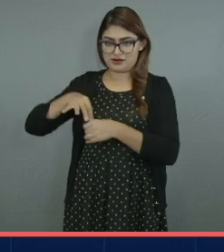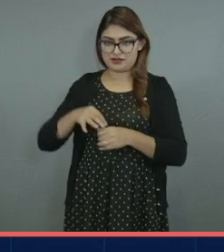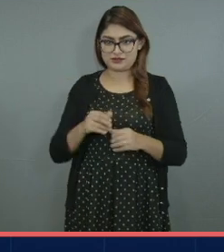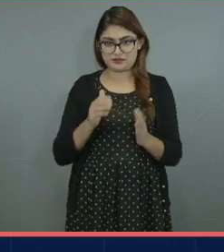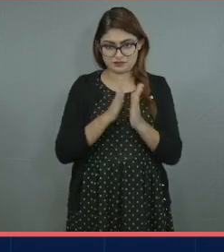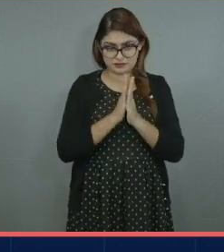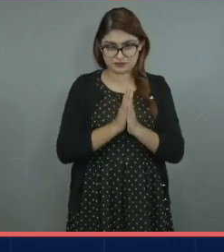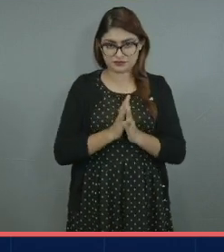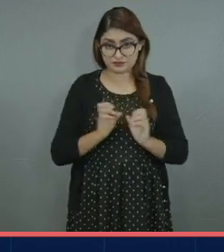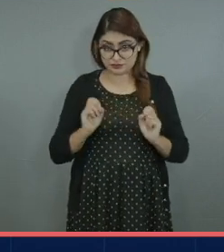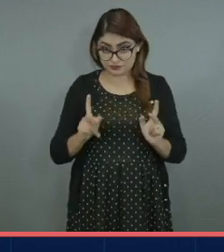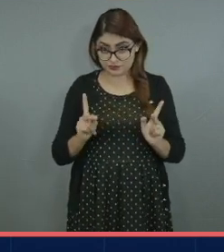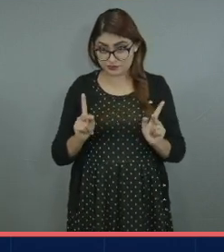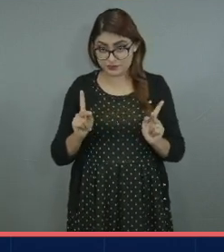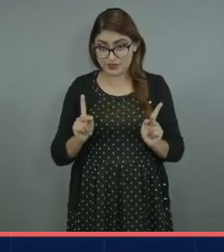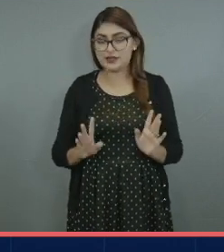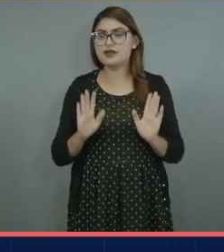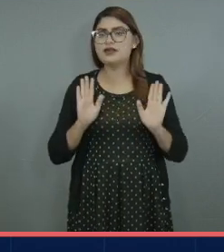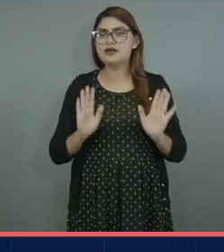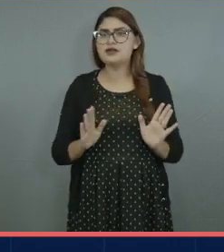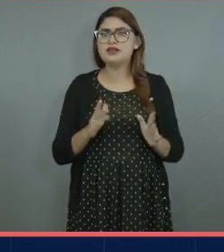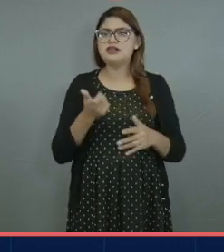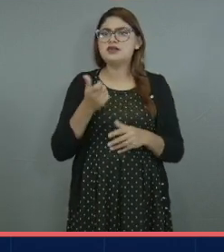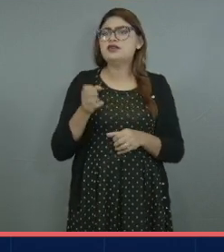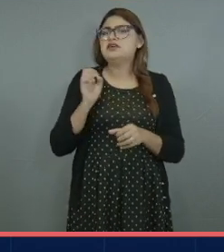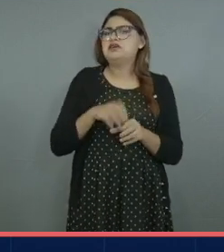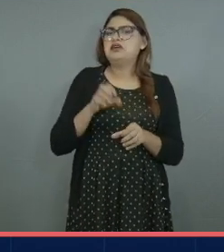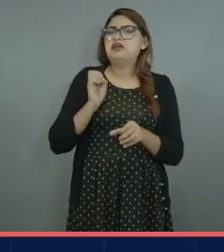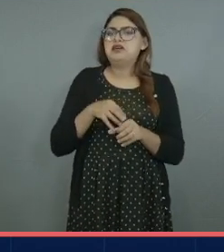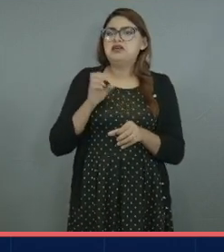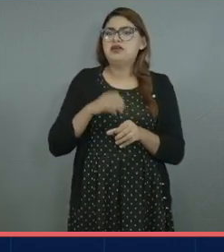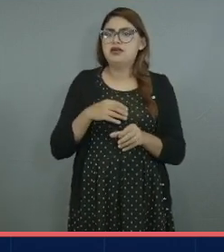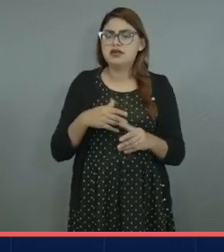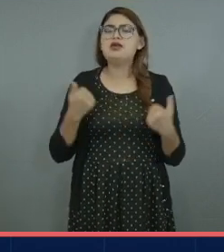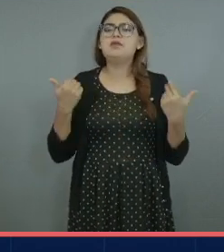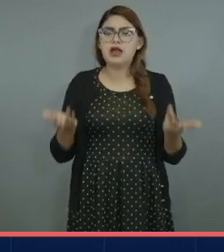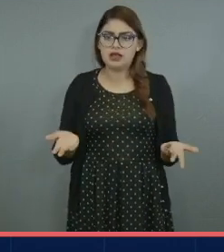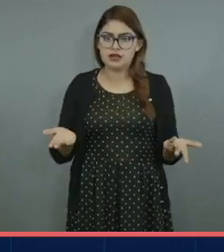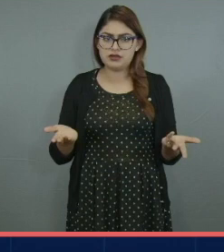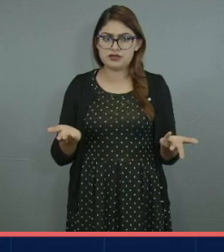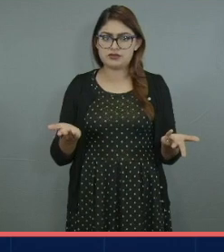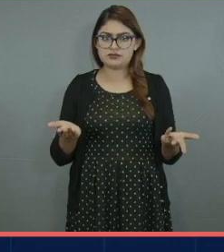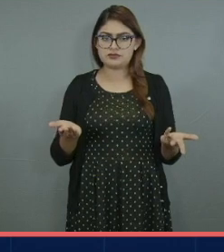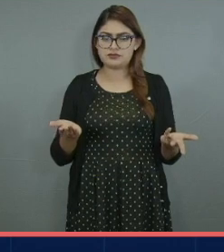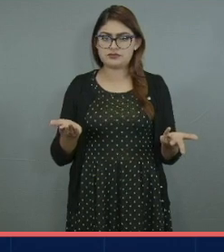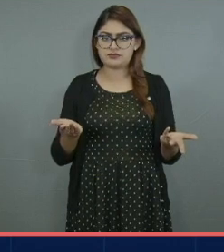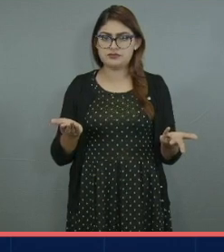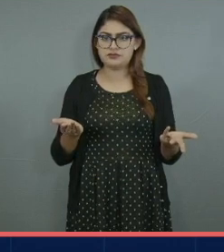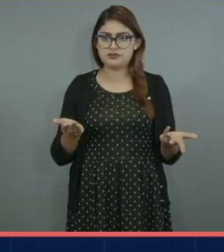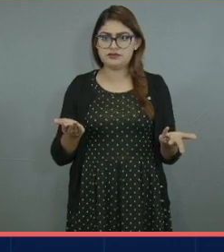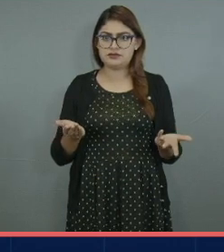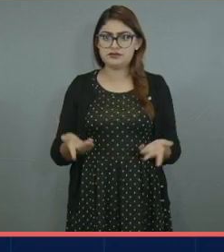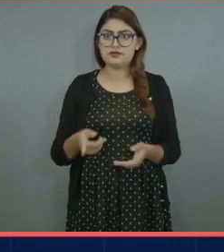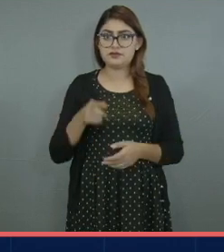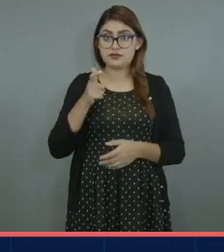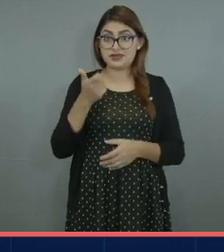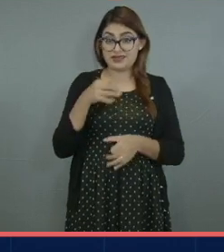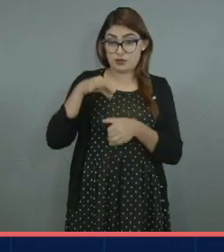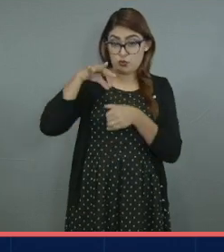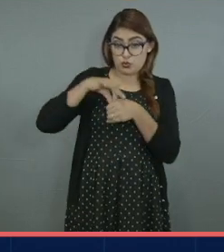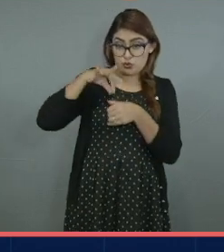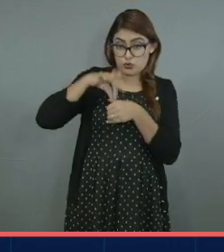¿Sale? ¿Qué va a pasar con este dinero? Pues va a pasar que el dinero que